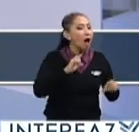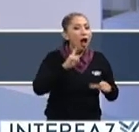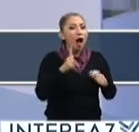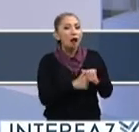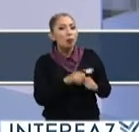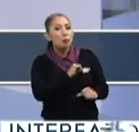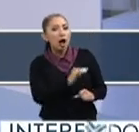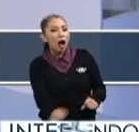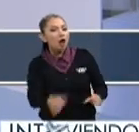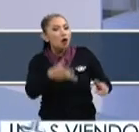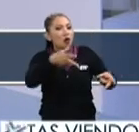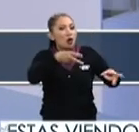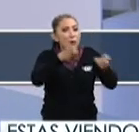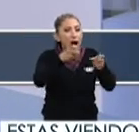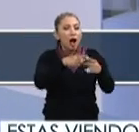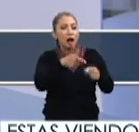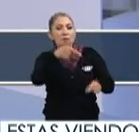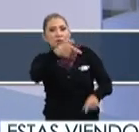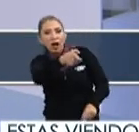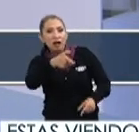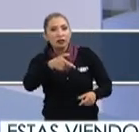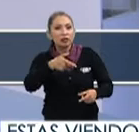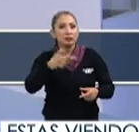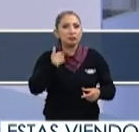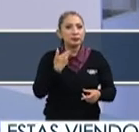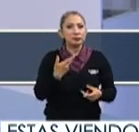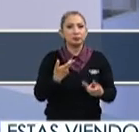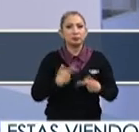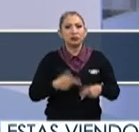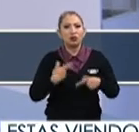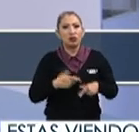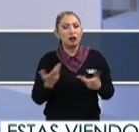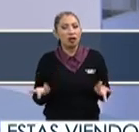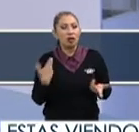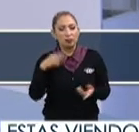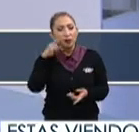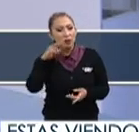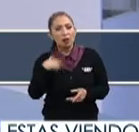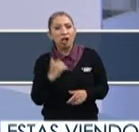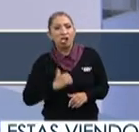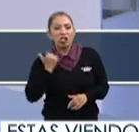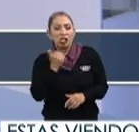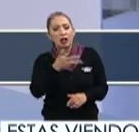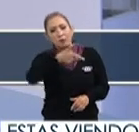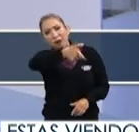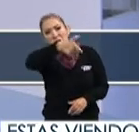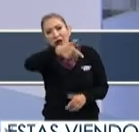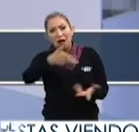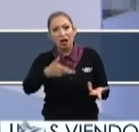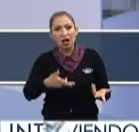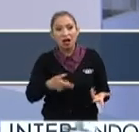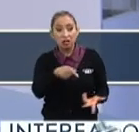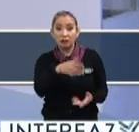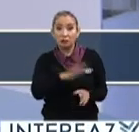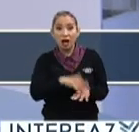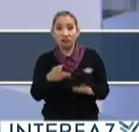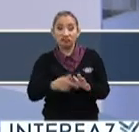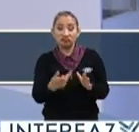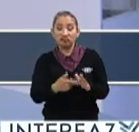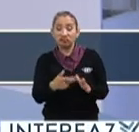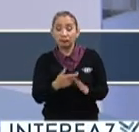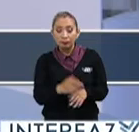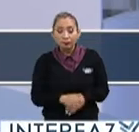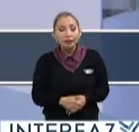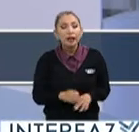de delito, desafortunadamente en donde el homicidio doloso es probablemente el más